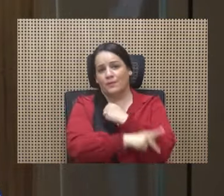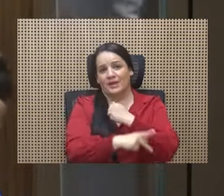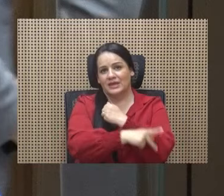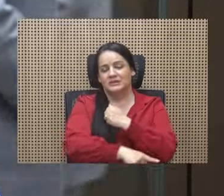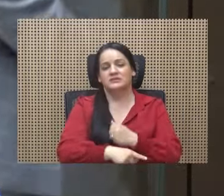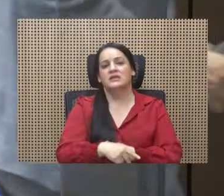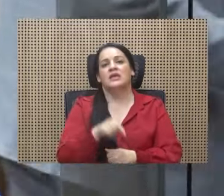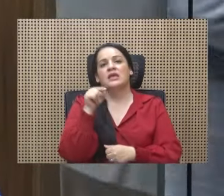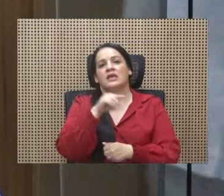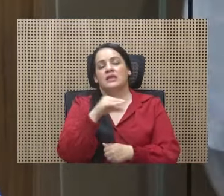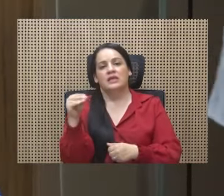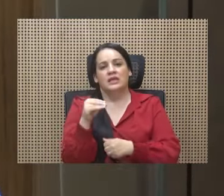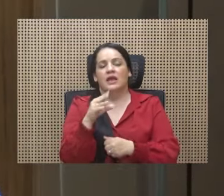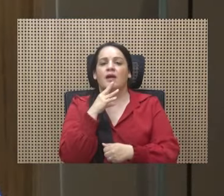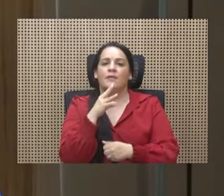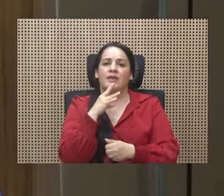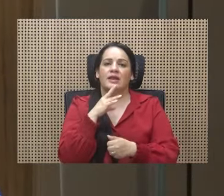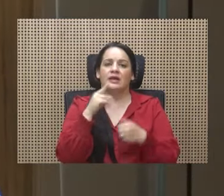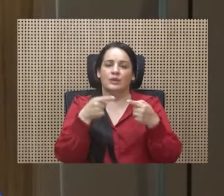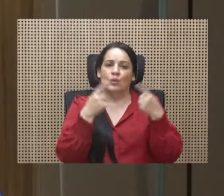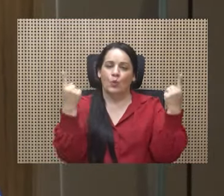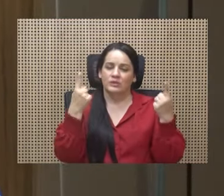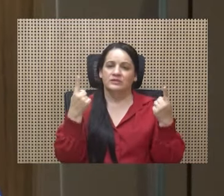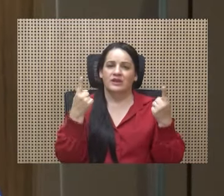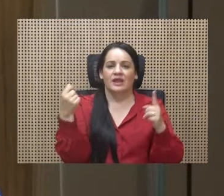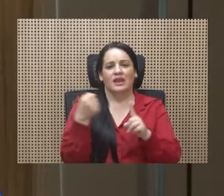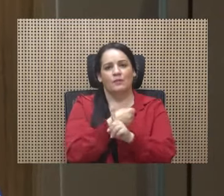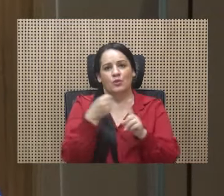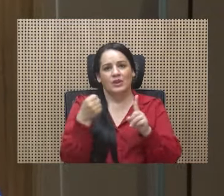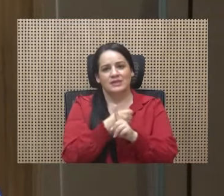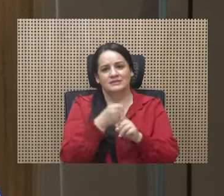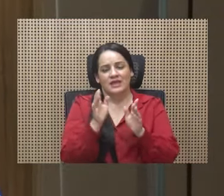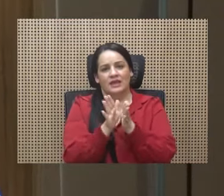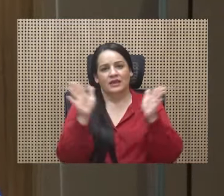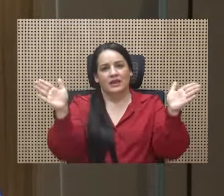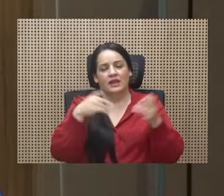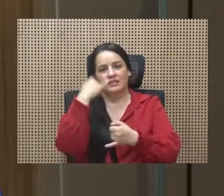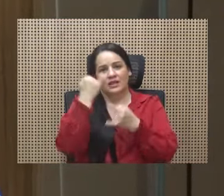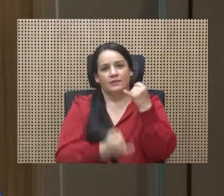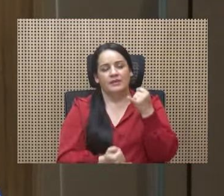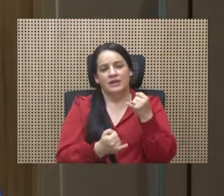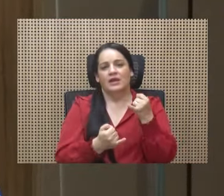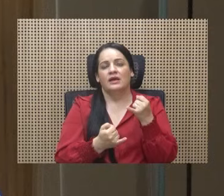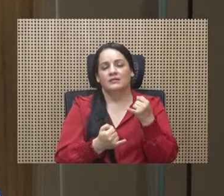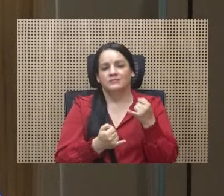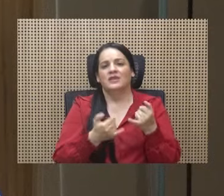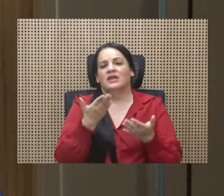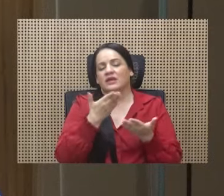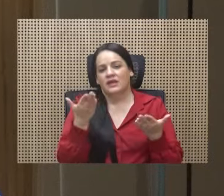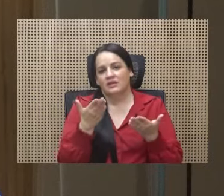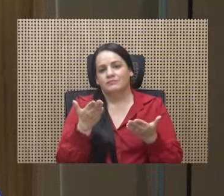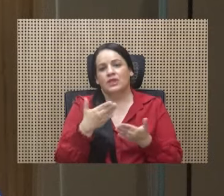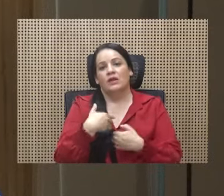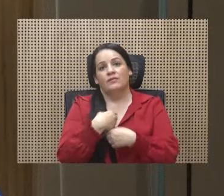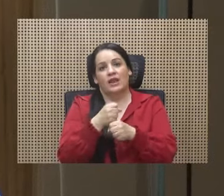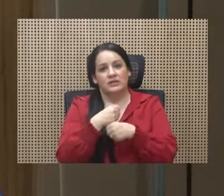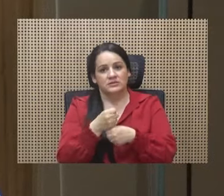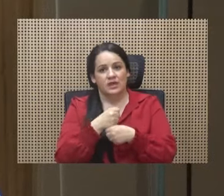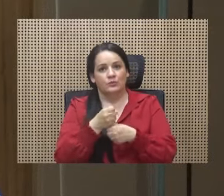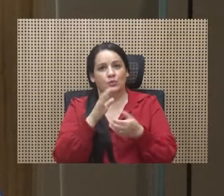femicidio es hablar en contra de la violencia en general que termina culminando en el femicidio pero